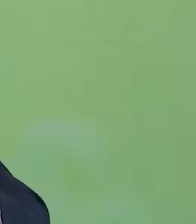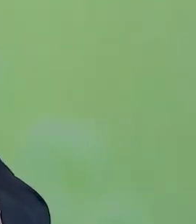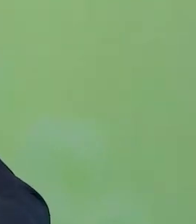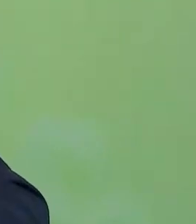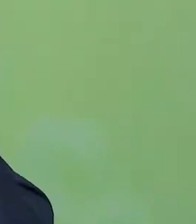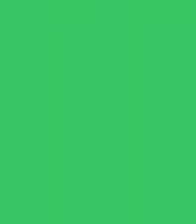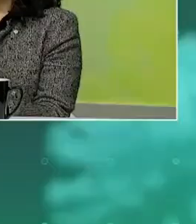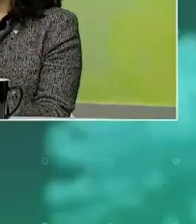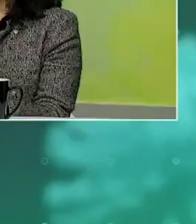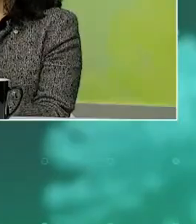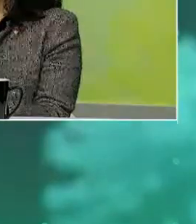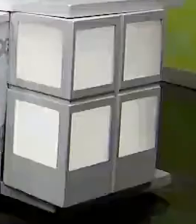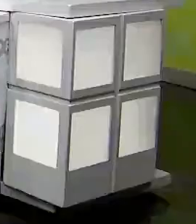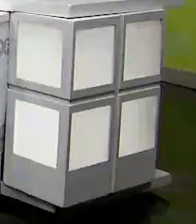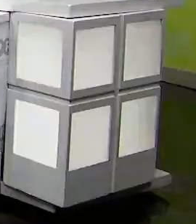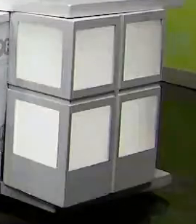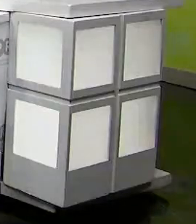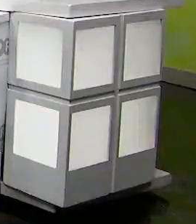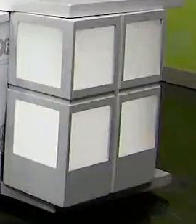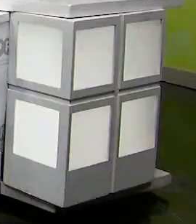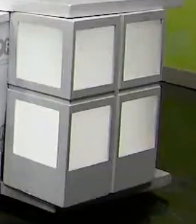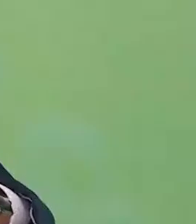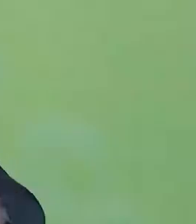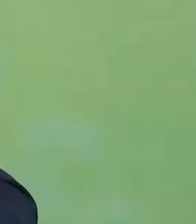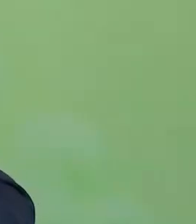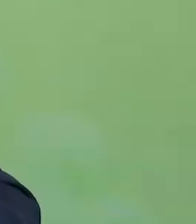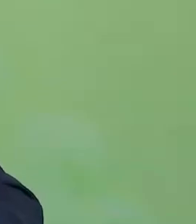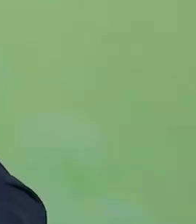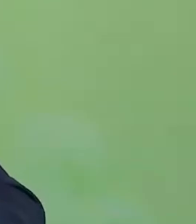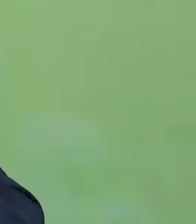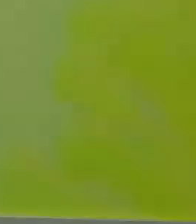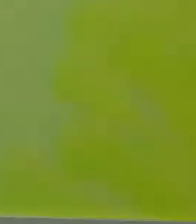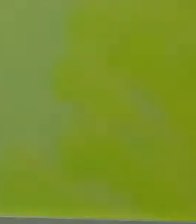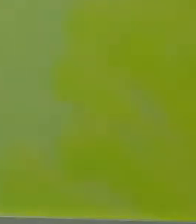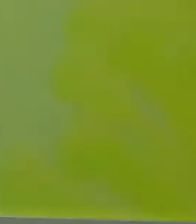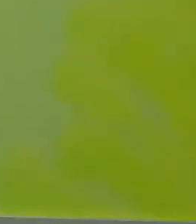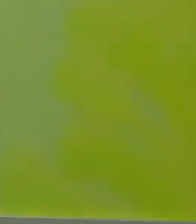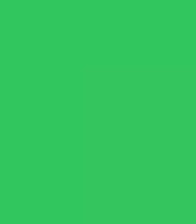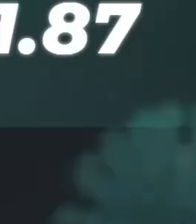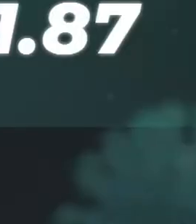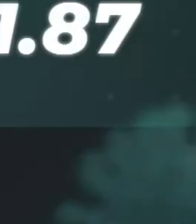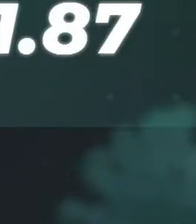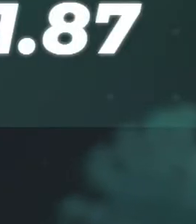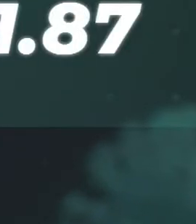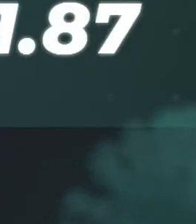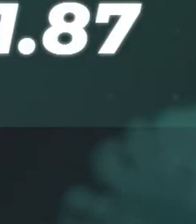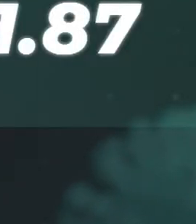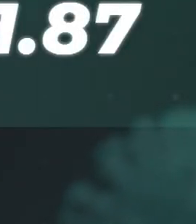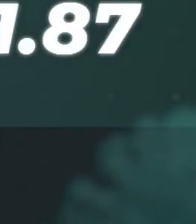tan distinta, ¿no? Envía todas tus preguntas a nuestros especialistas a la línea directa de WhatsApp